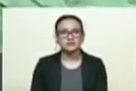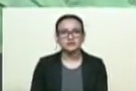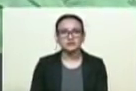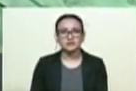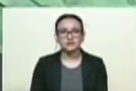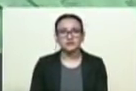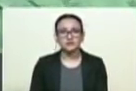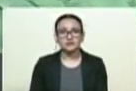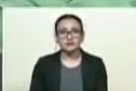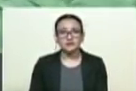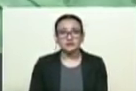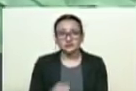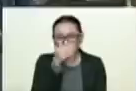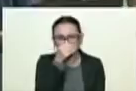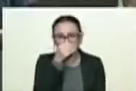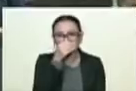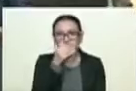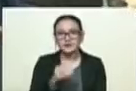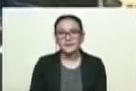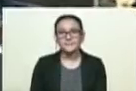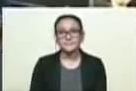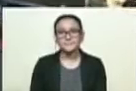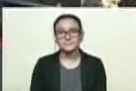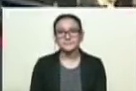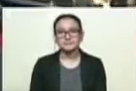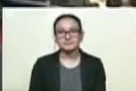¿Por Henry Ramos Alup?